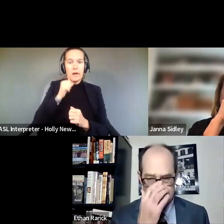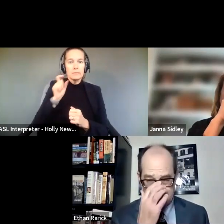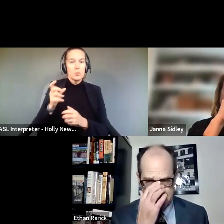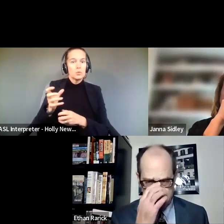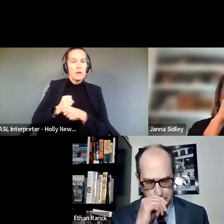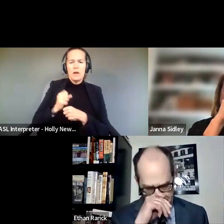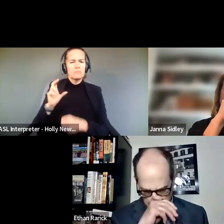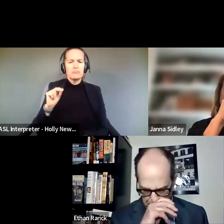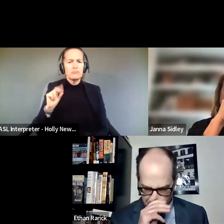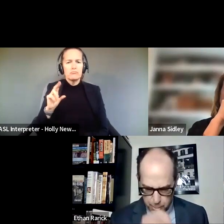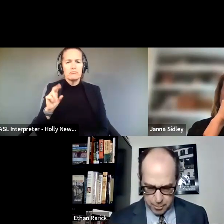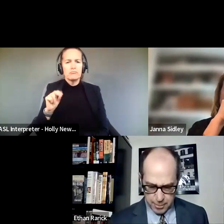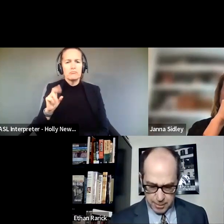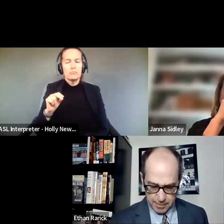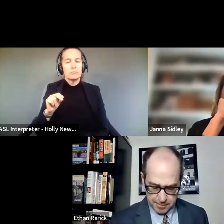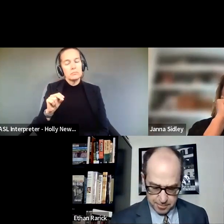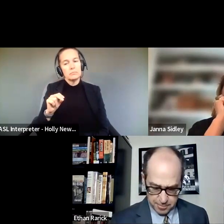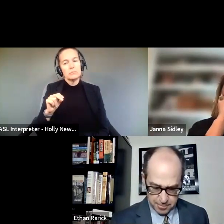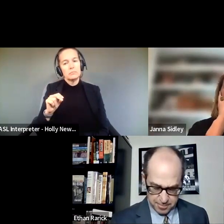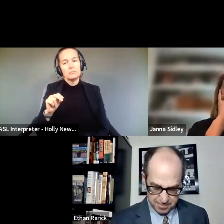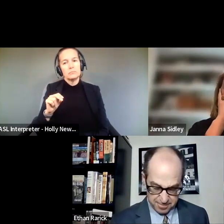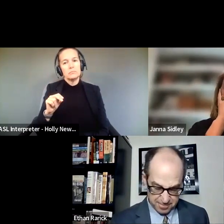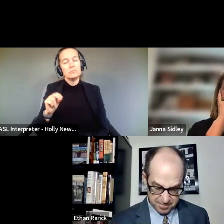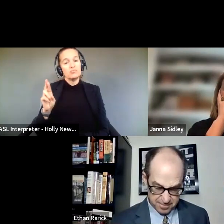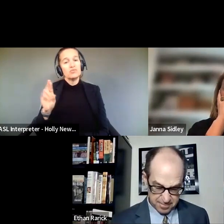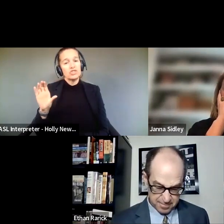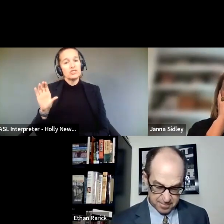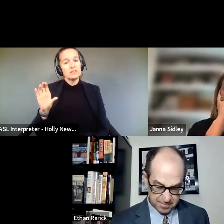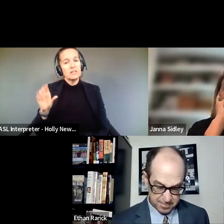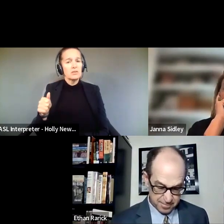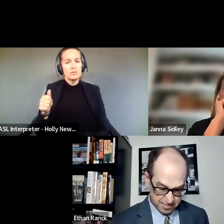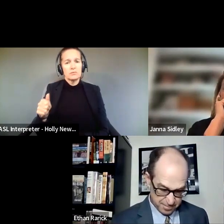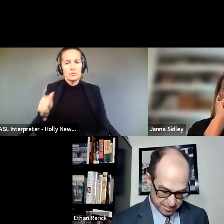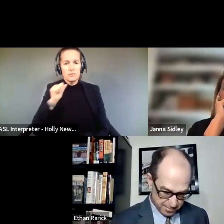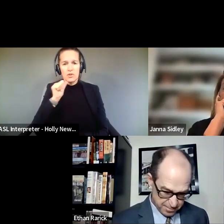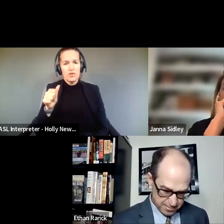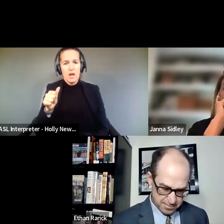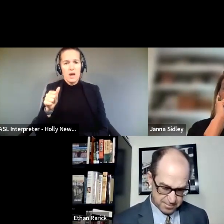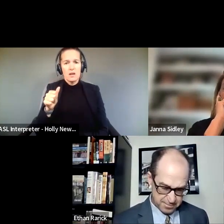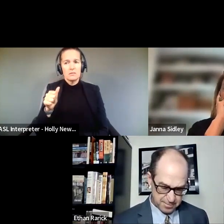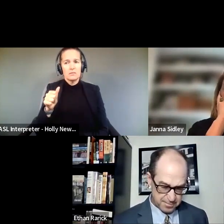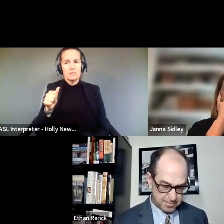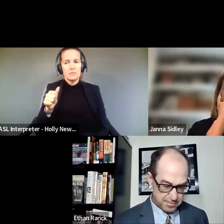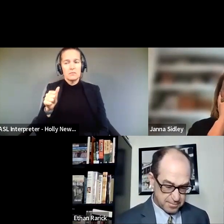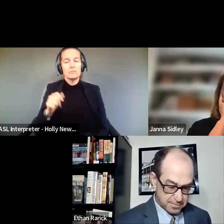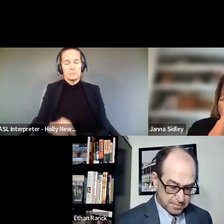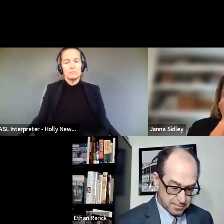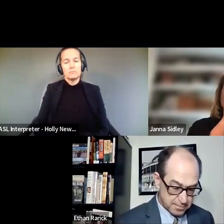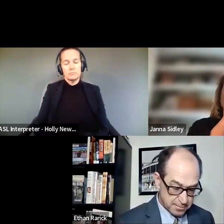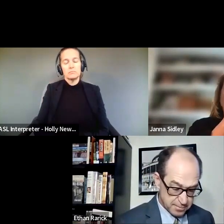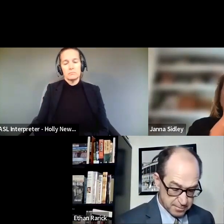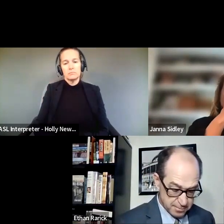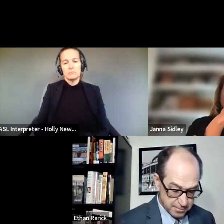agencias caritativas. Ellos reciben fondos federales para